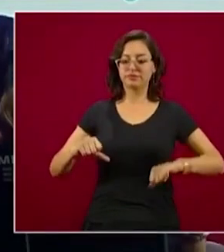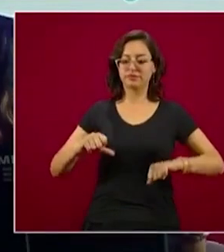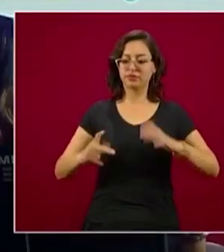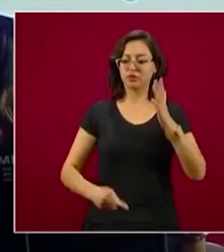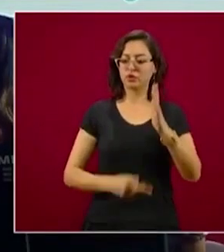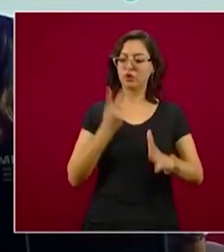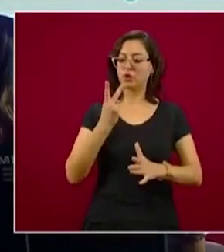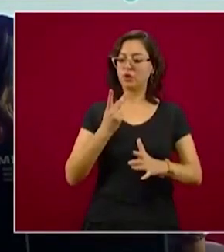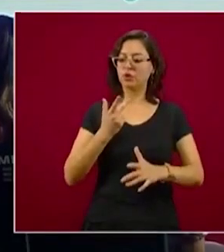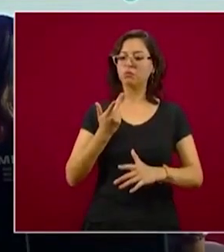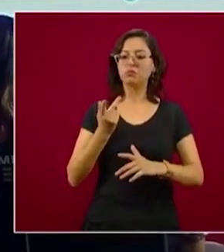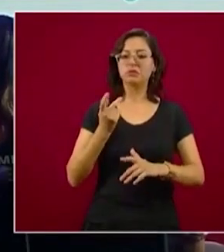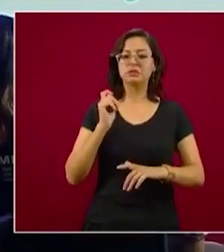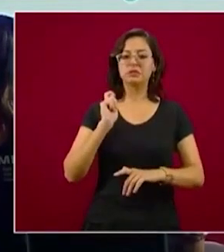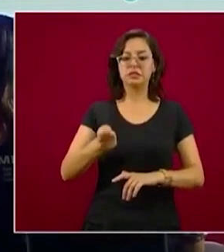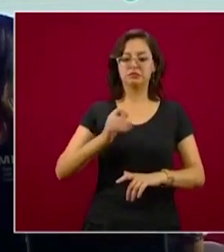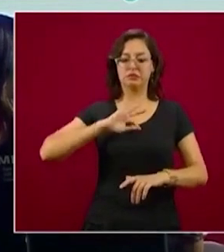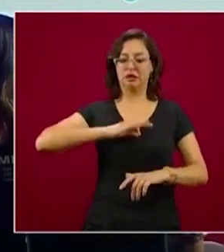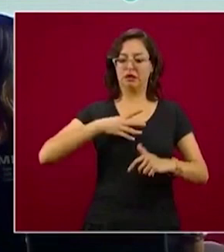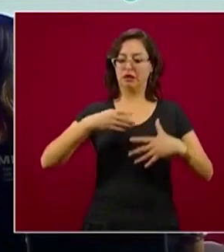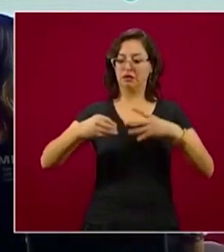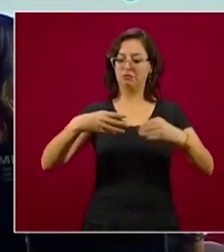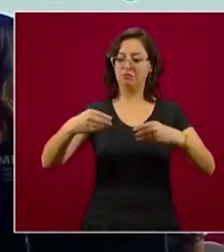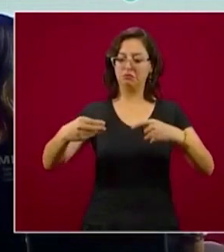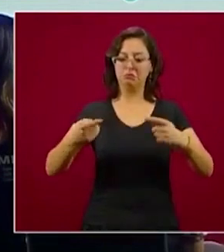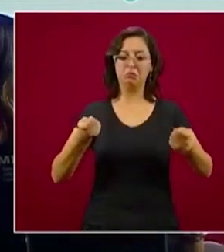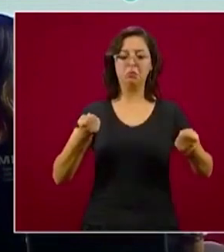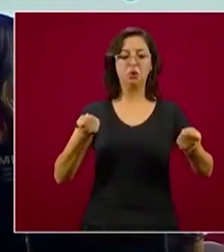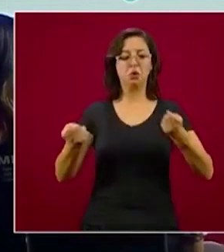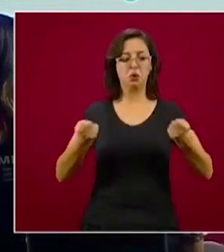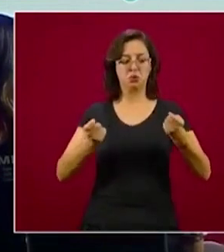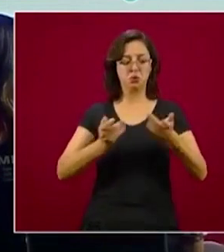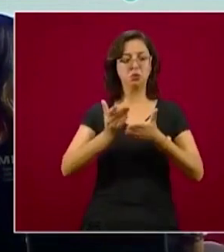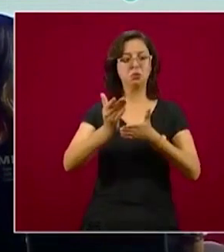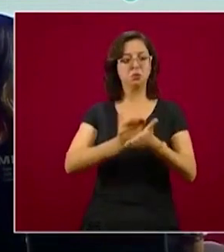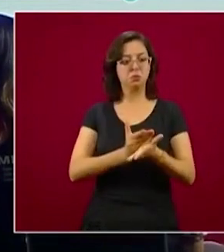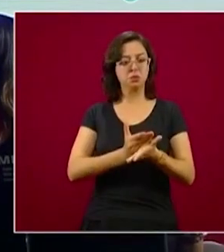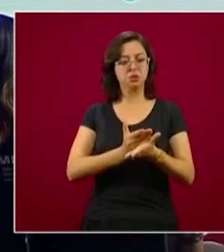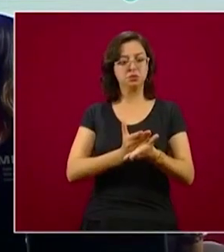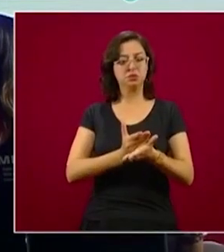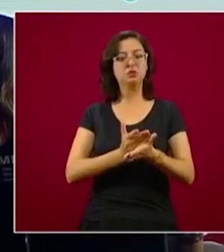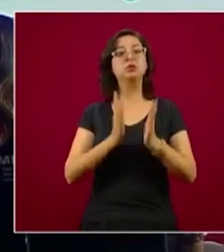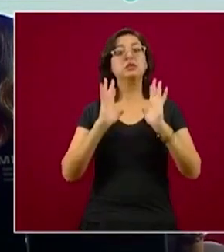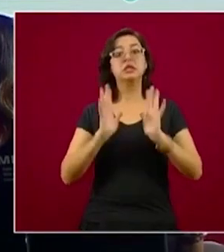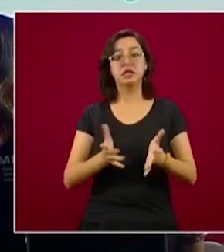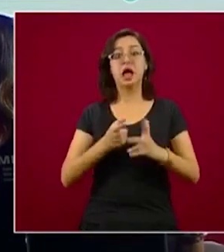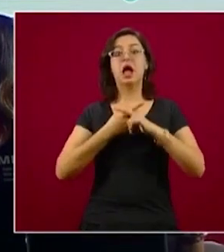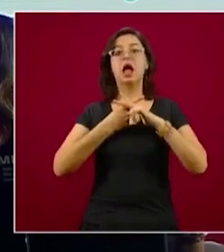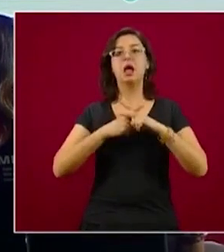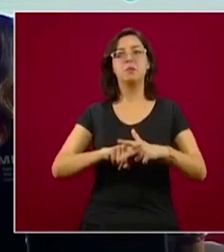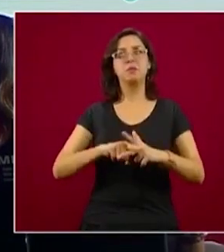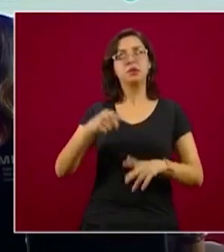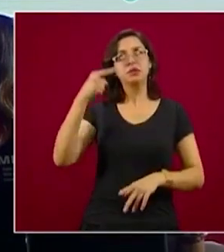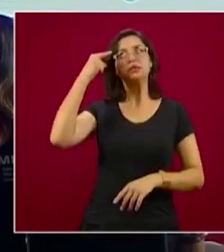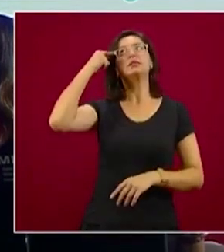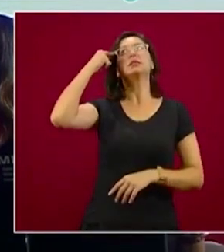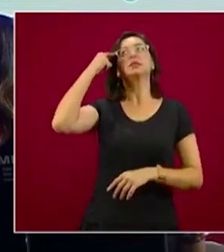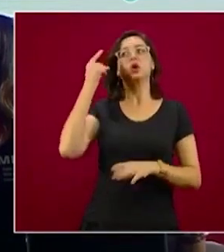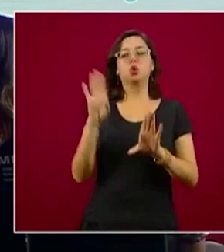en el control de la epidemia y que podemos empezar a pensar cómo